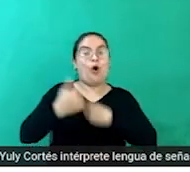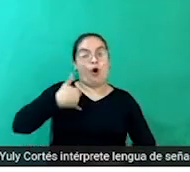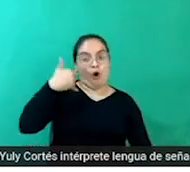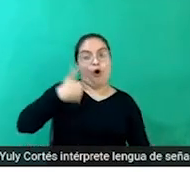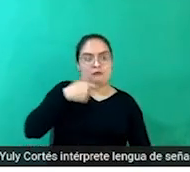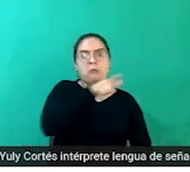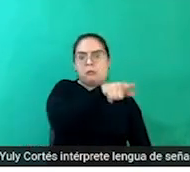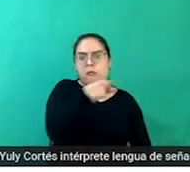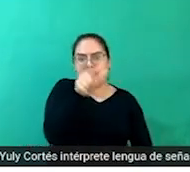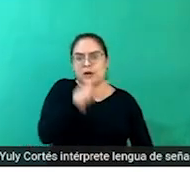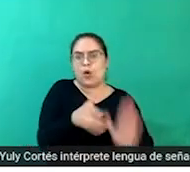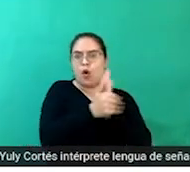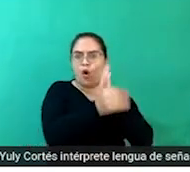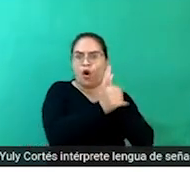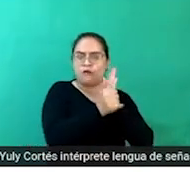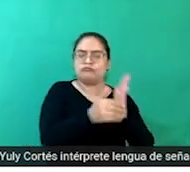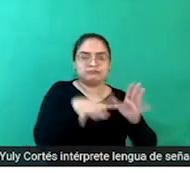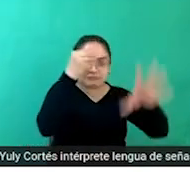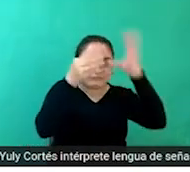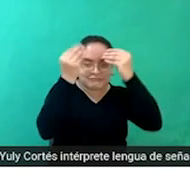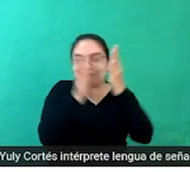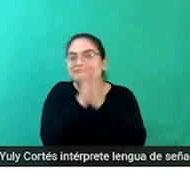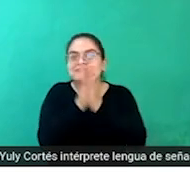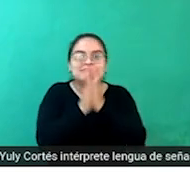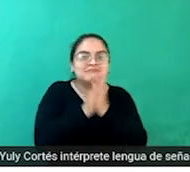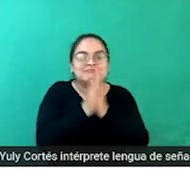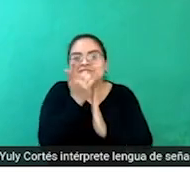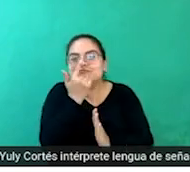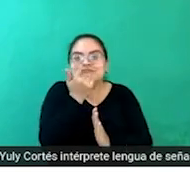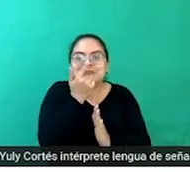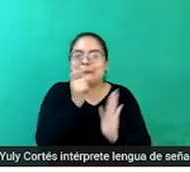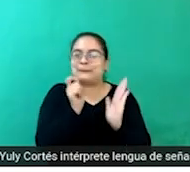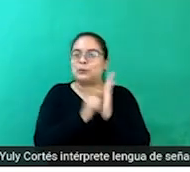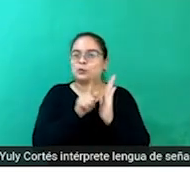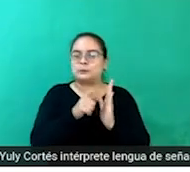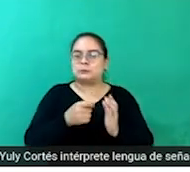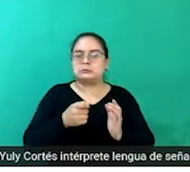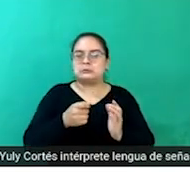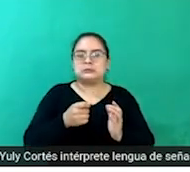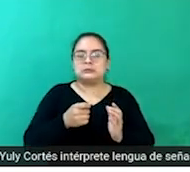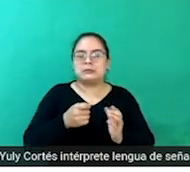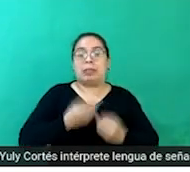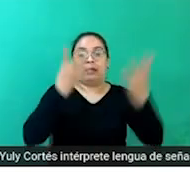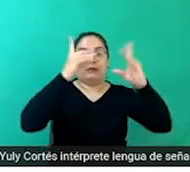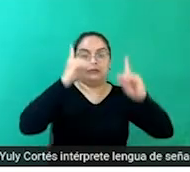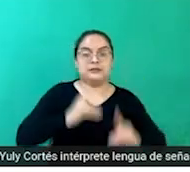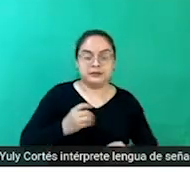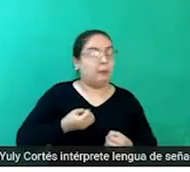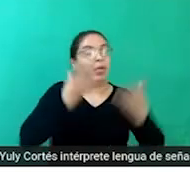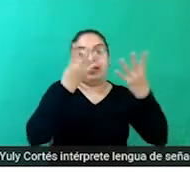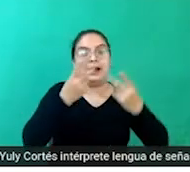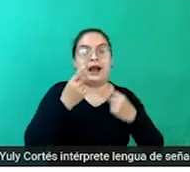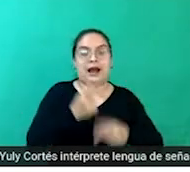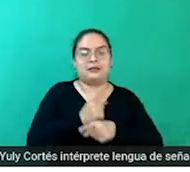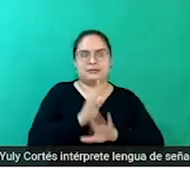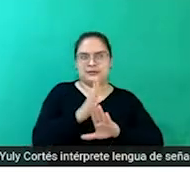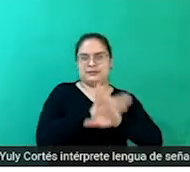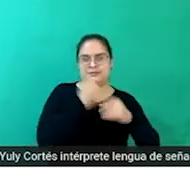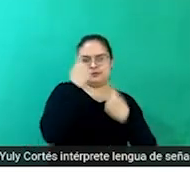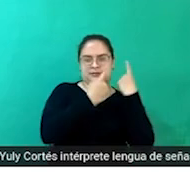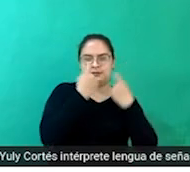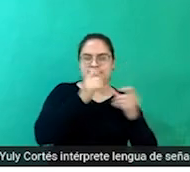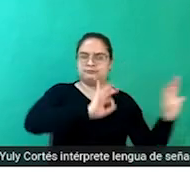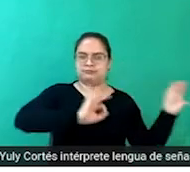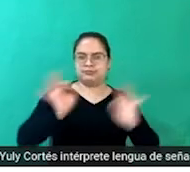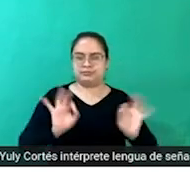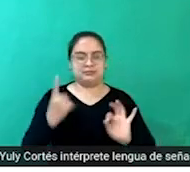ágiles, son ávidos a aprender, son intrépidos, pero pueden ser también demasiado impulsivos, no piensan antes de hacer, son desordenados y no tienen